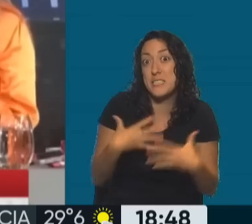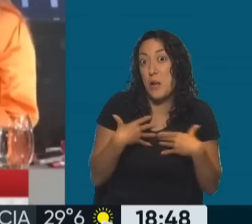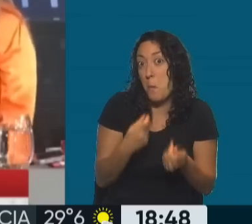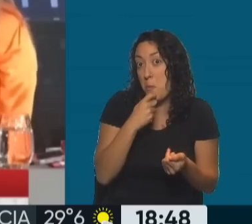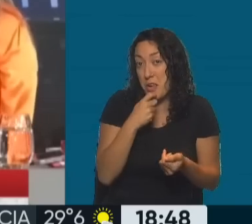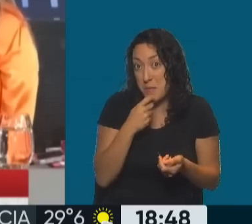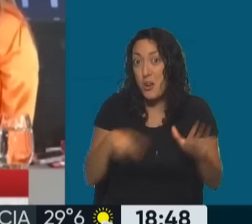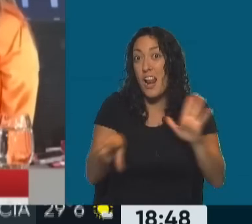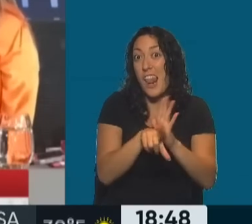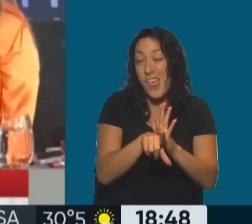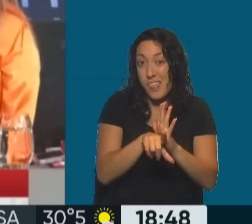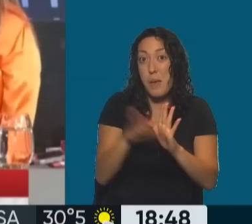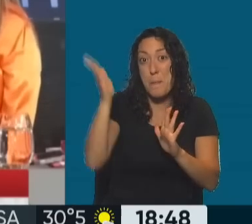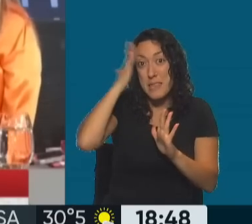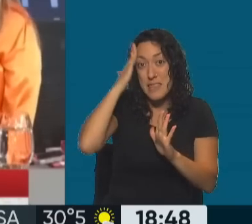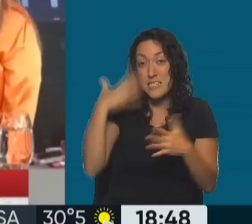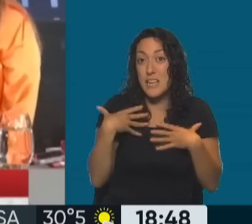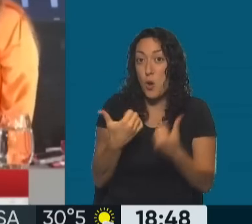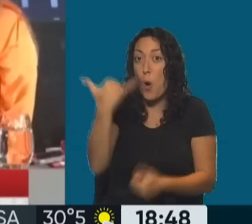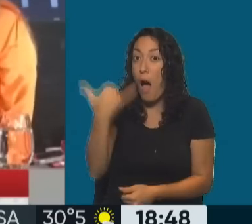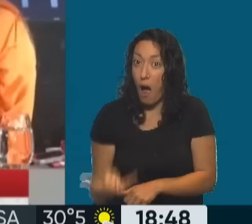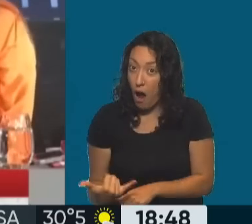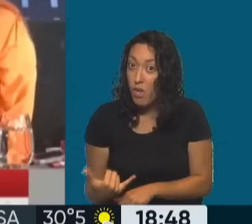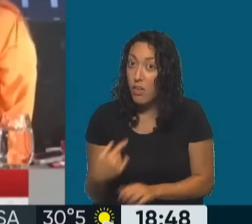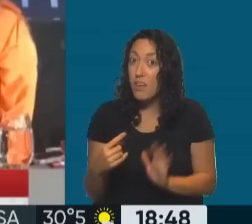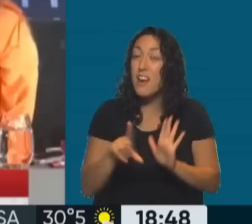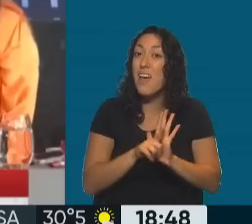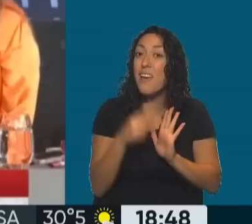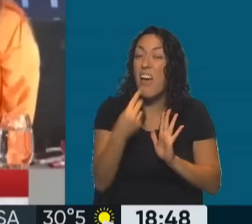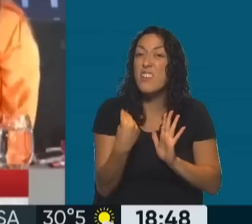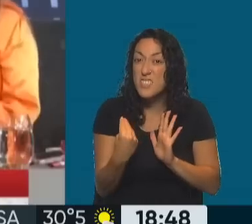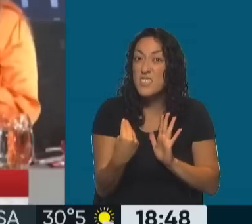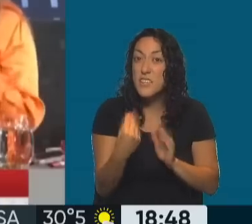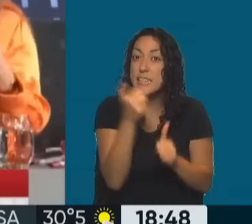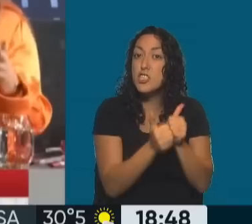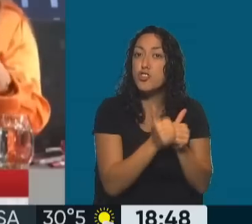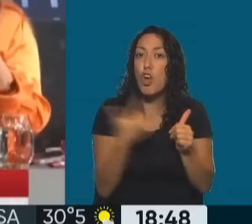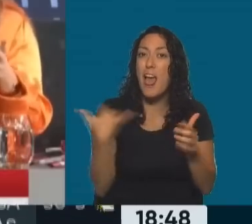Hay una ley de salud mental que dice que la historia clínica de una